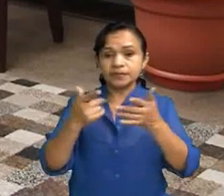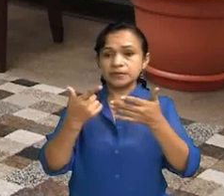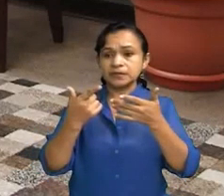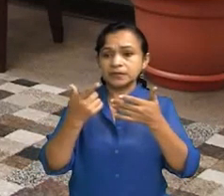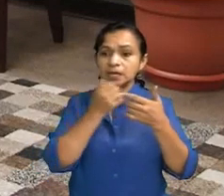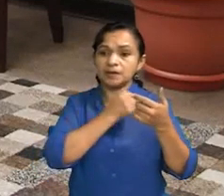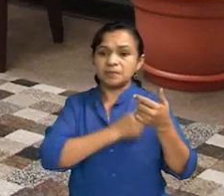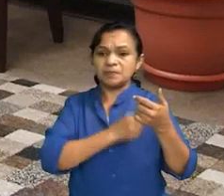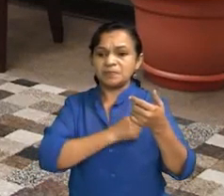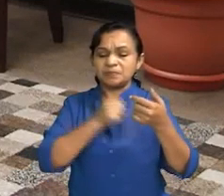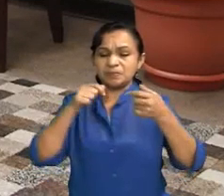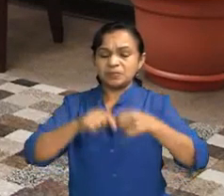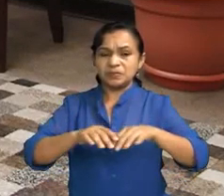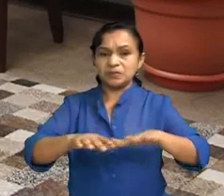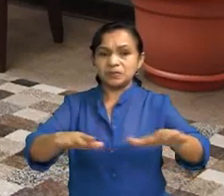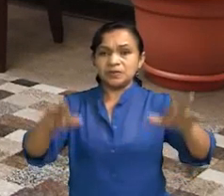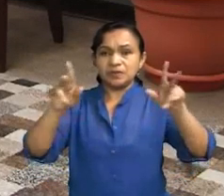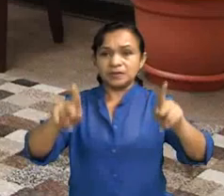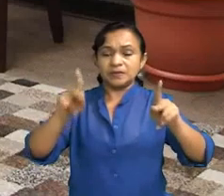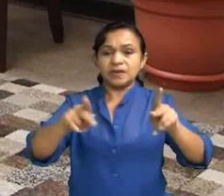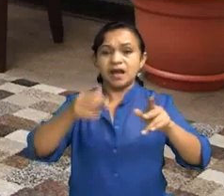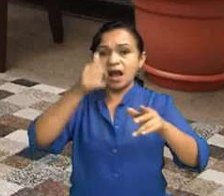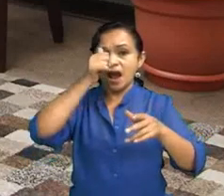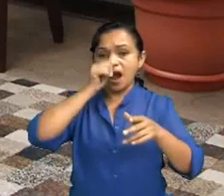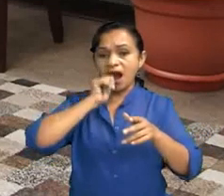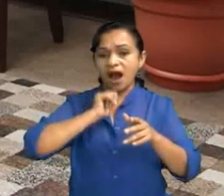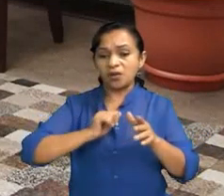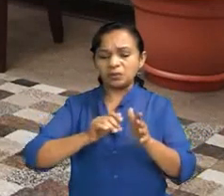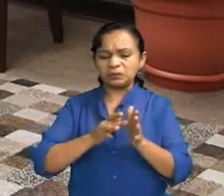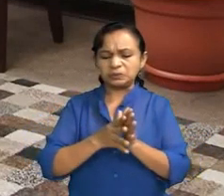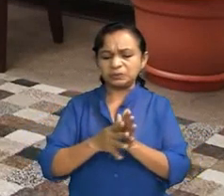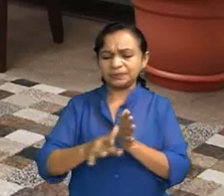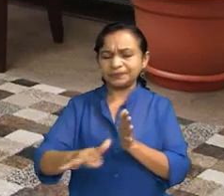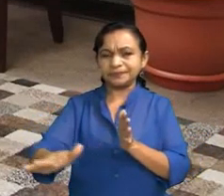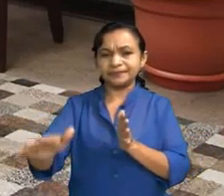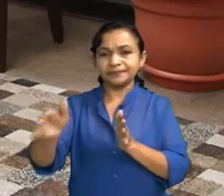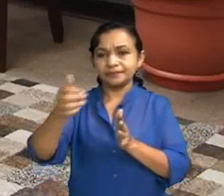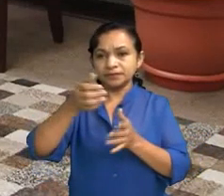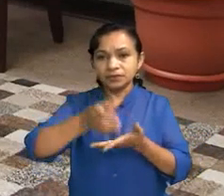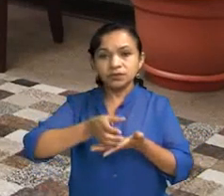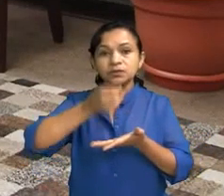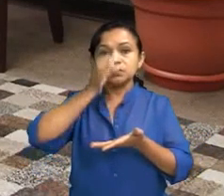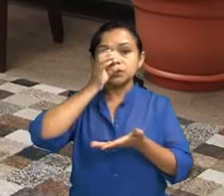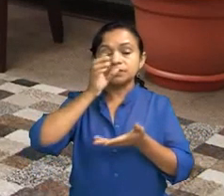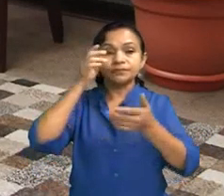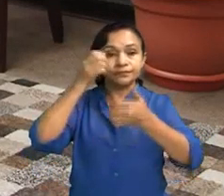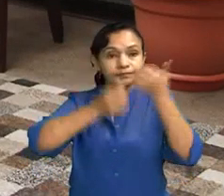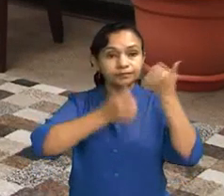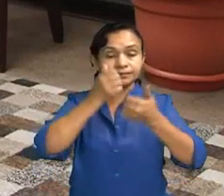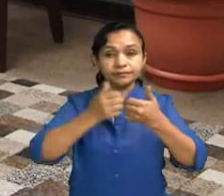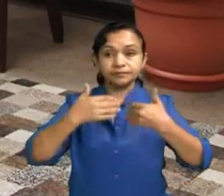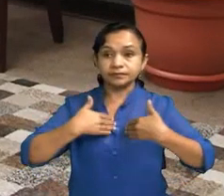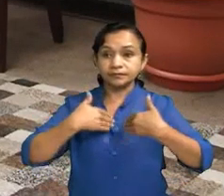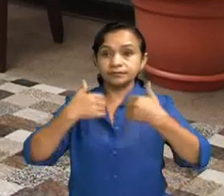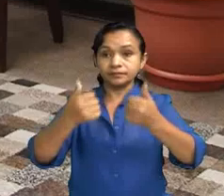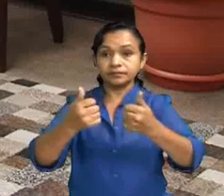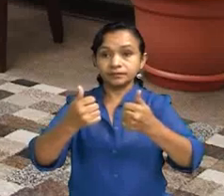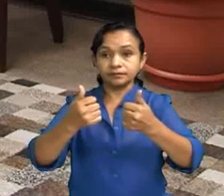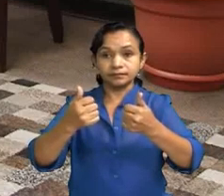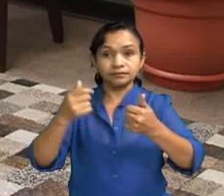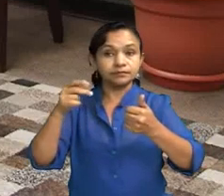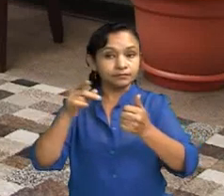lo que eso afecta y contamina la agua, y esa agua es alguna de las que consume la población. Entonces, por medio de ahí es